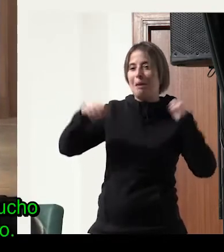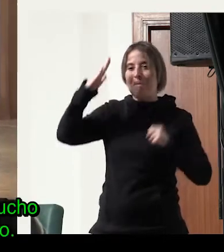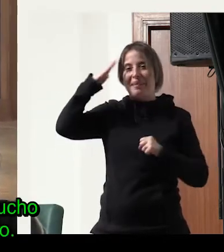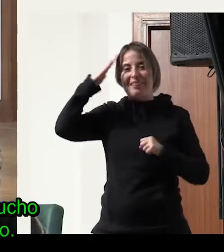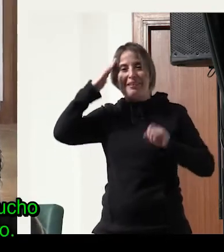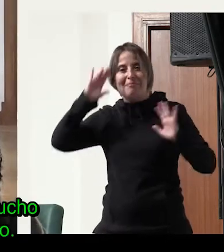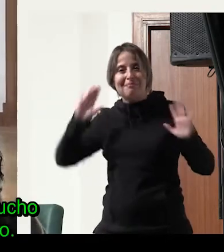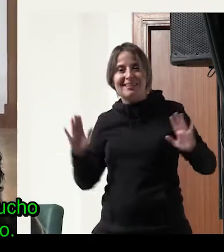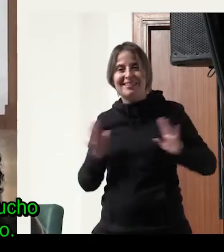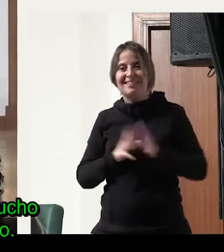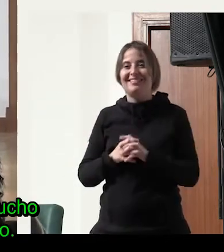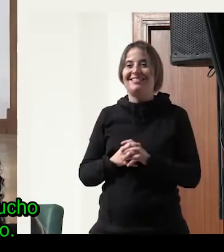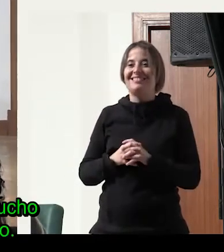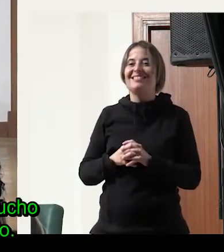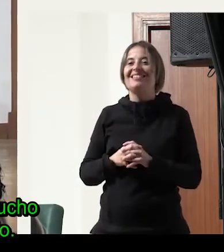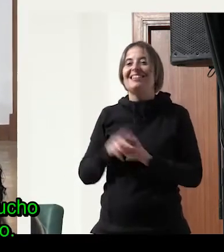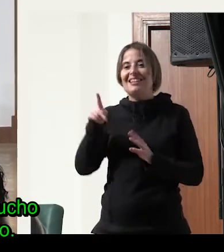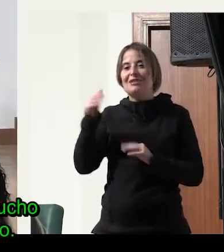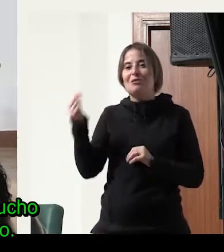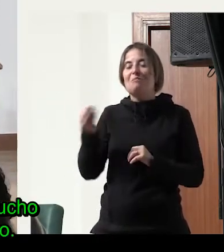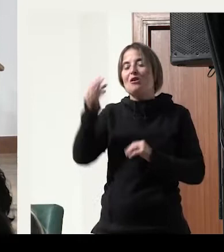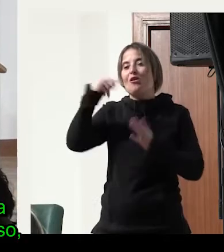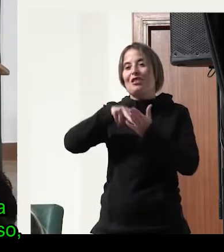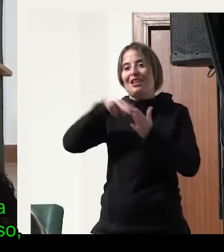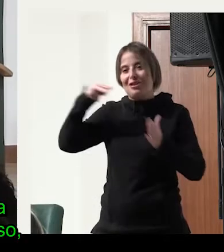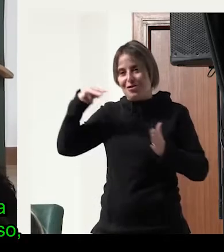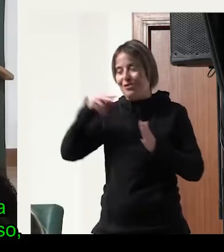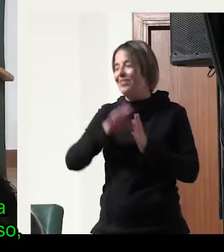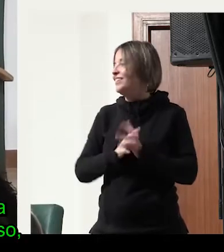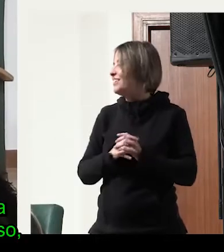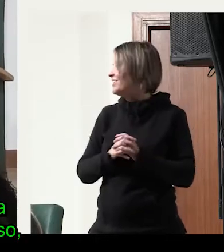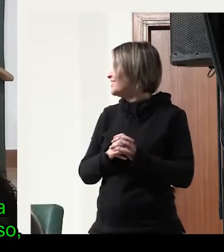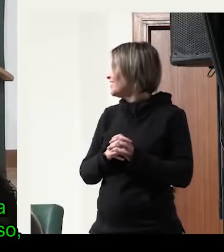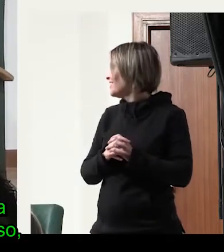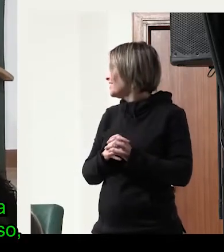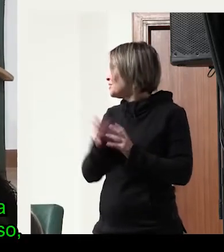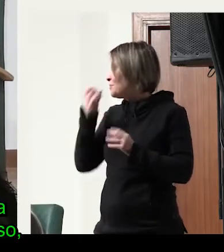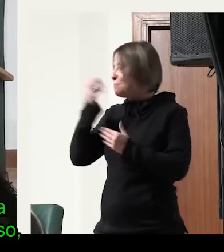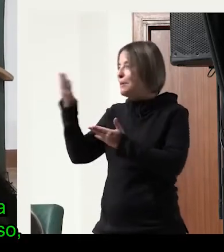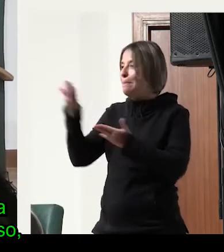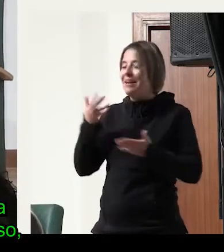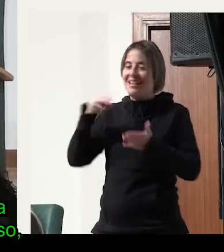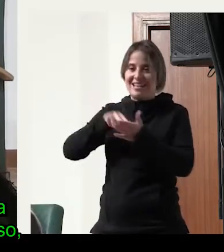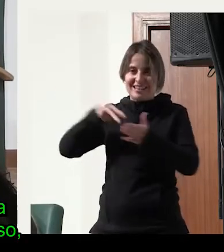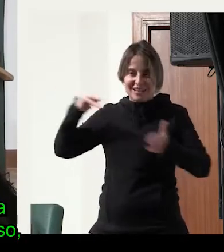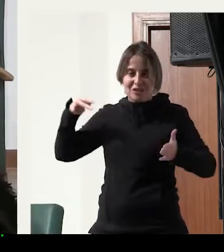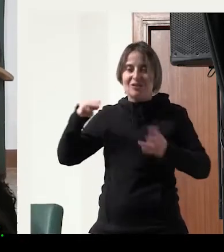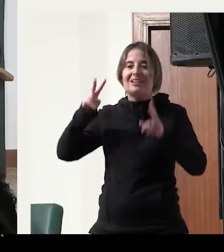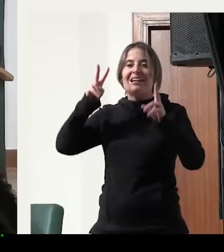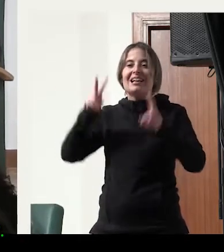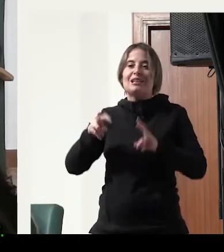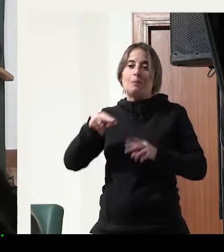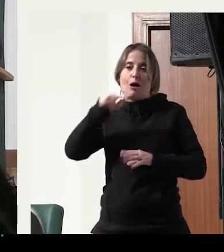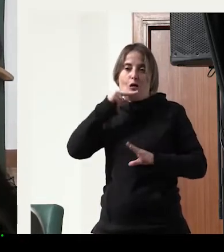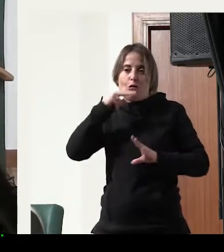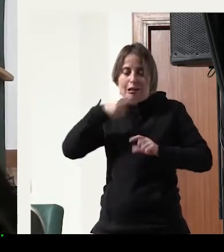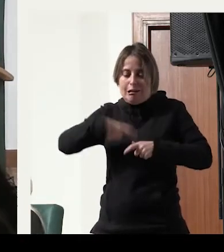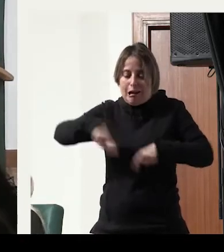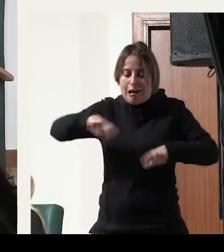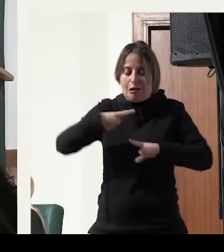bien que mejore mucho toda esa tecnología, por cierto, ¿eh? Que bienvenida sea la tecnología para los escapes de orina y todo eso, que también hay que